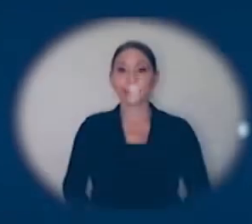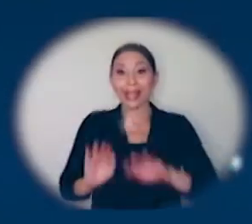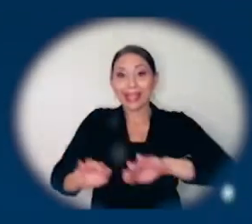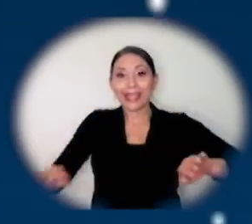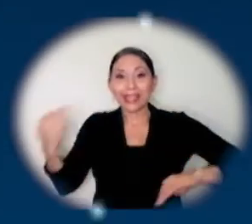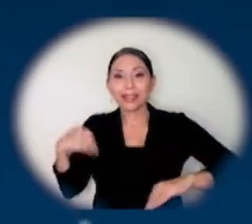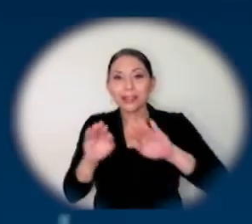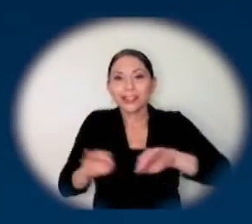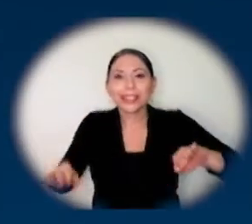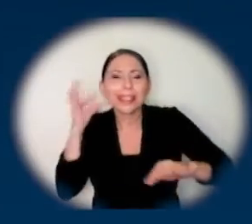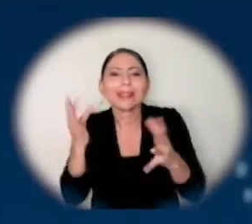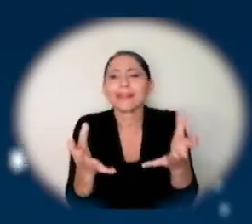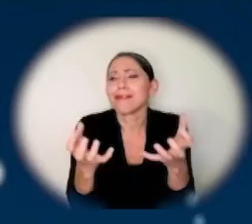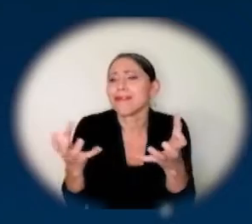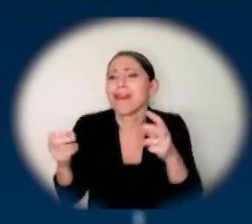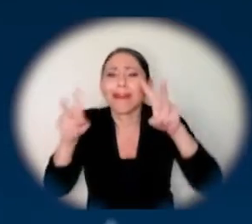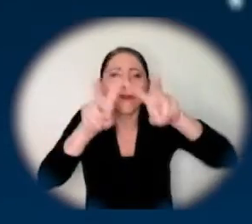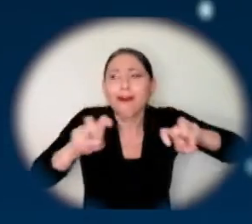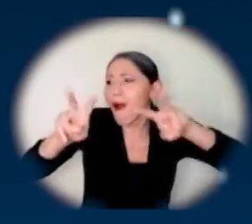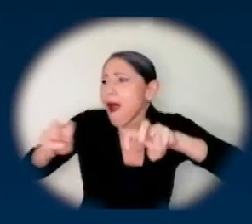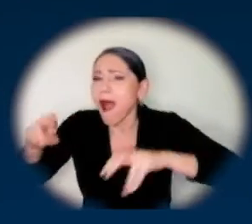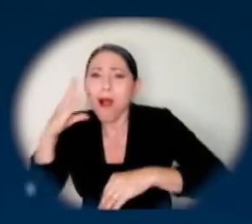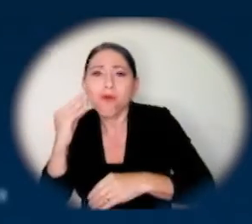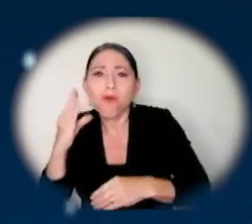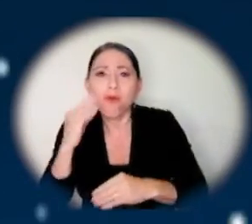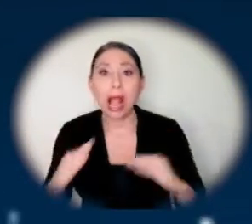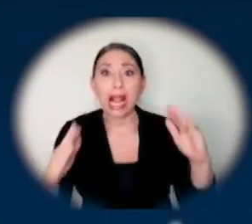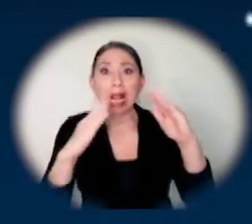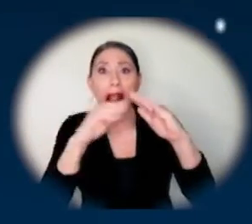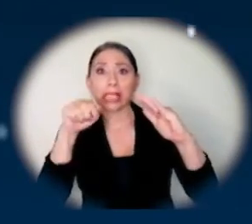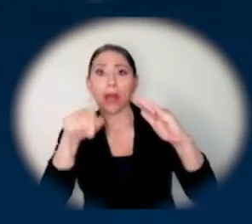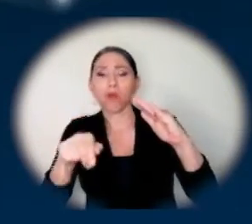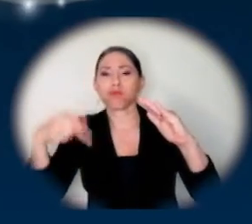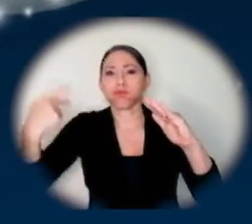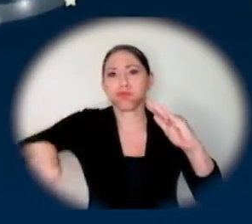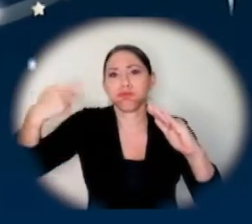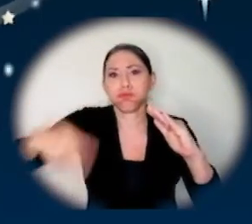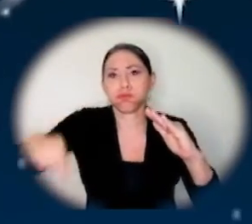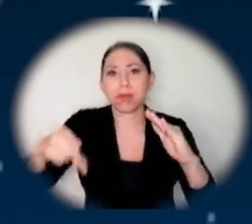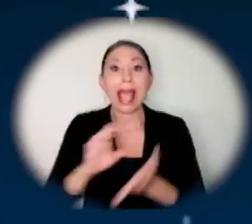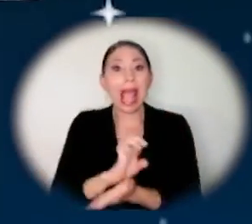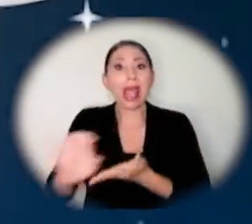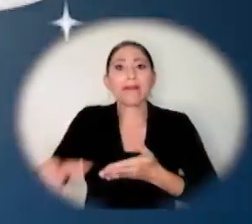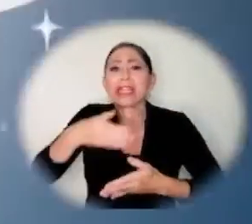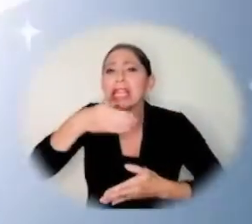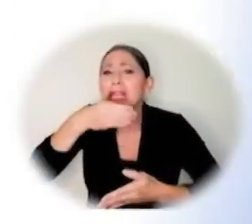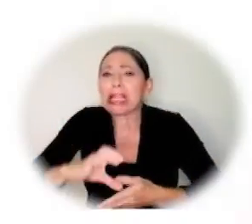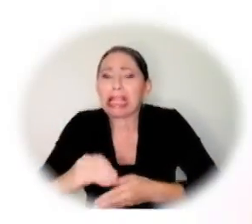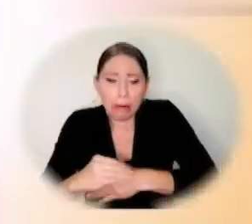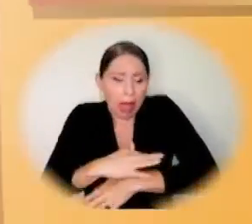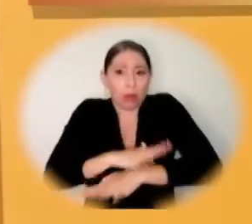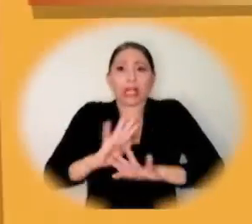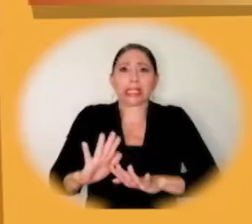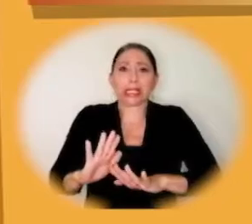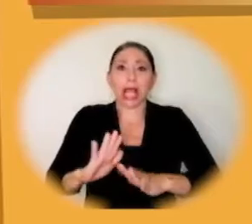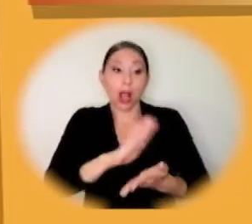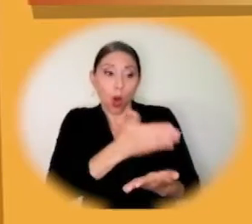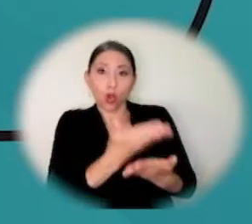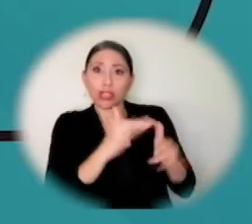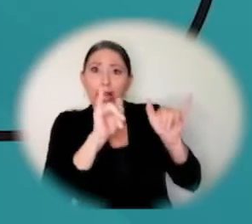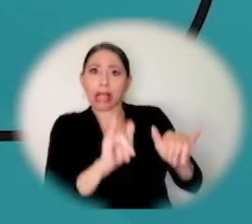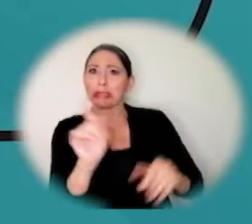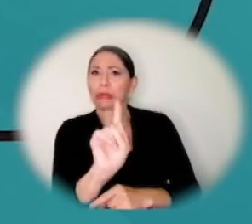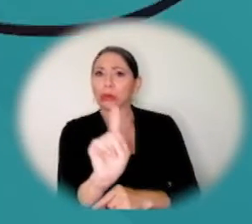Los niños y niñas desean explorar el mundo y en la casa puede ser peligroso. Evite quemaduras, que permanezcan en la